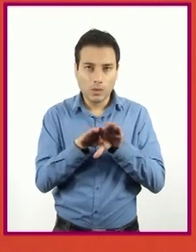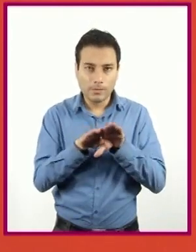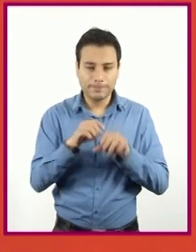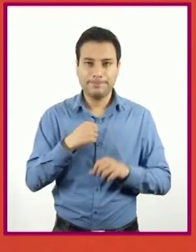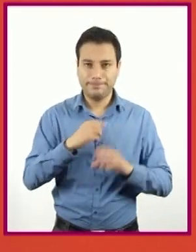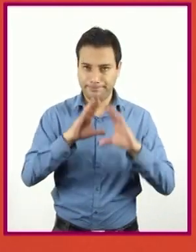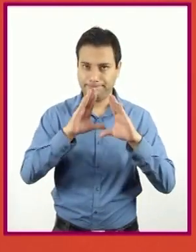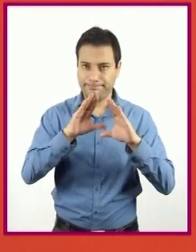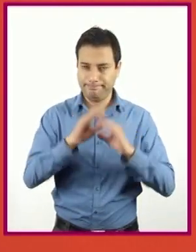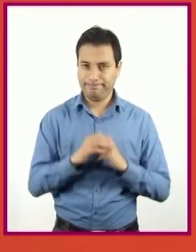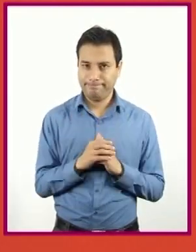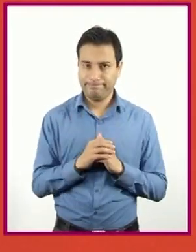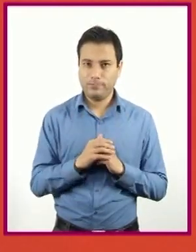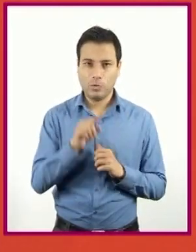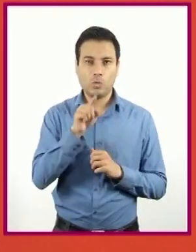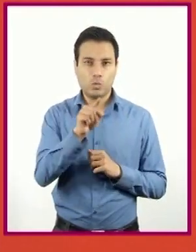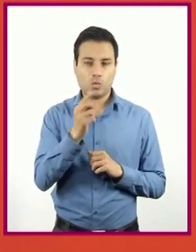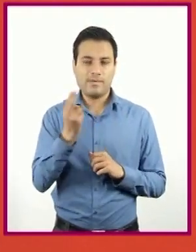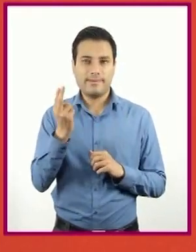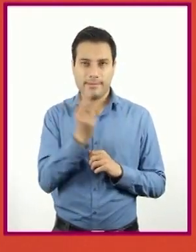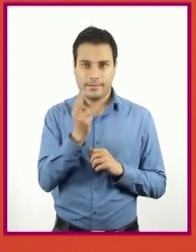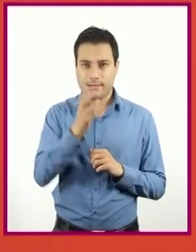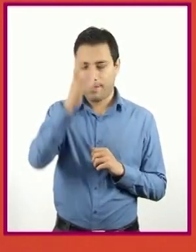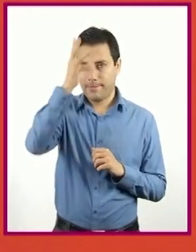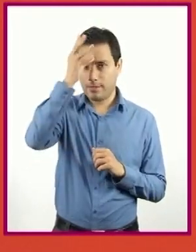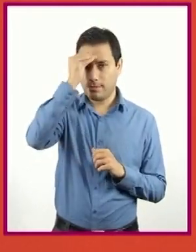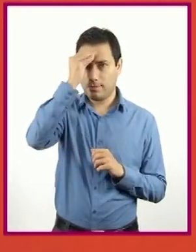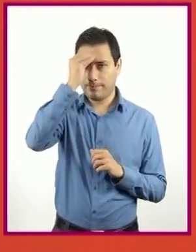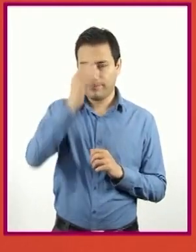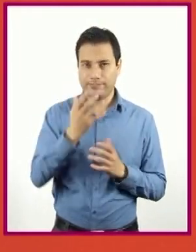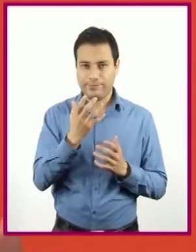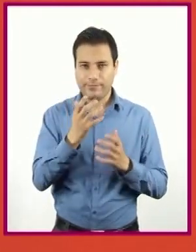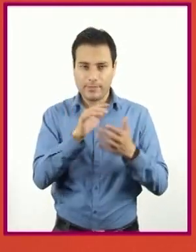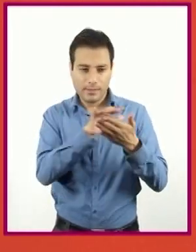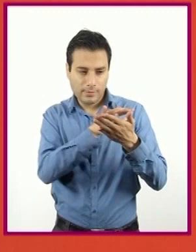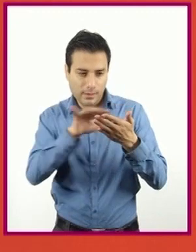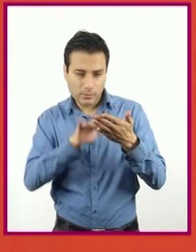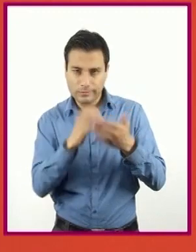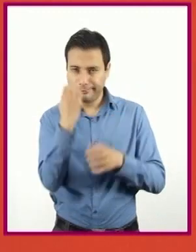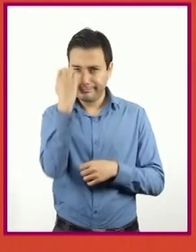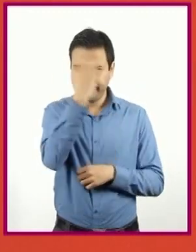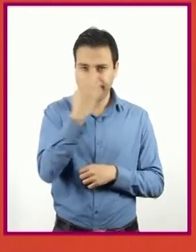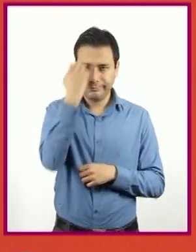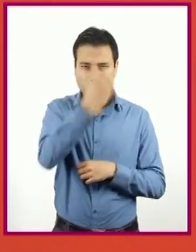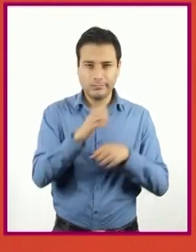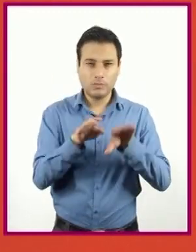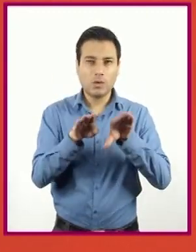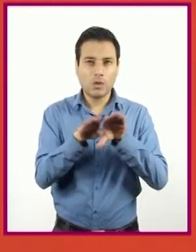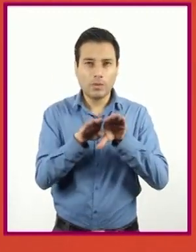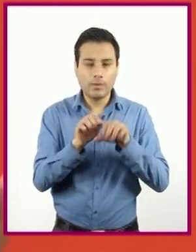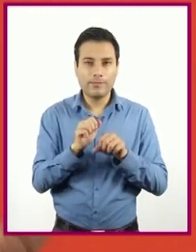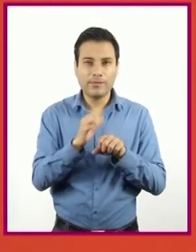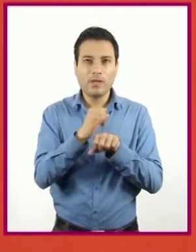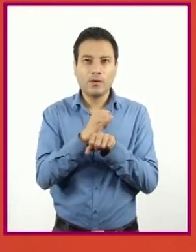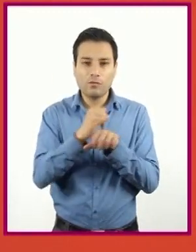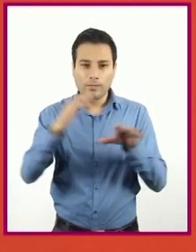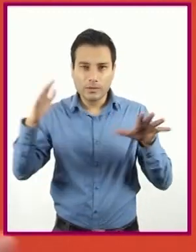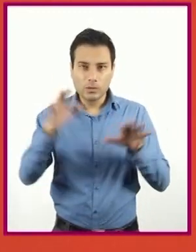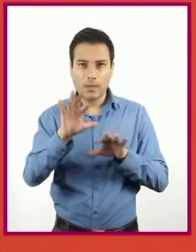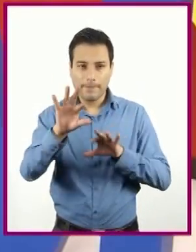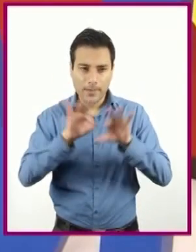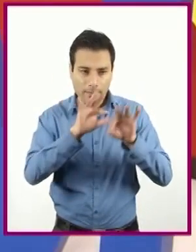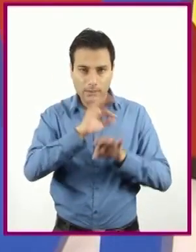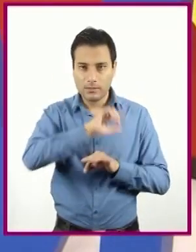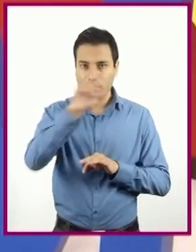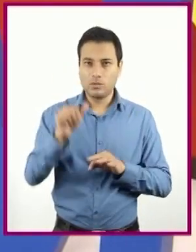y manejen con soltura distintas maneras de analizar un texto y utilizar la información con ayuda del resumen, la